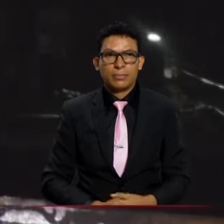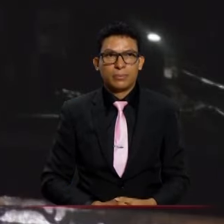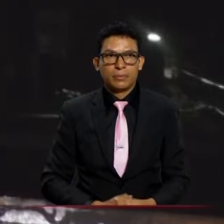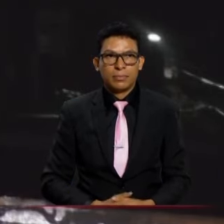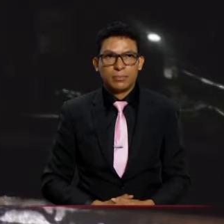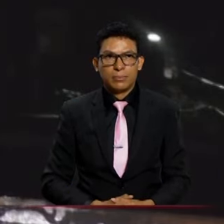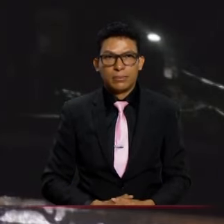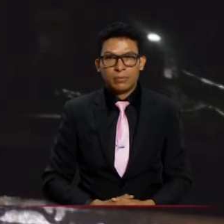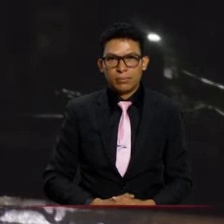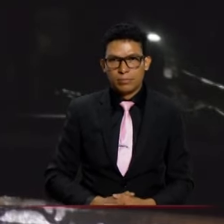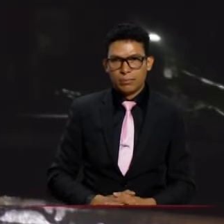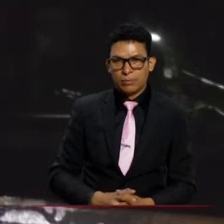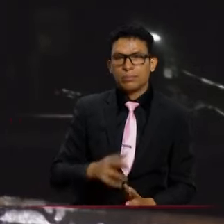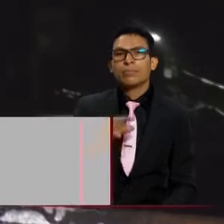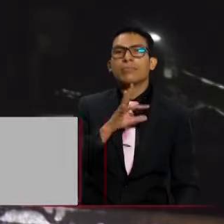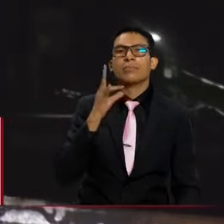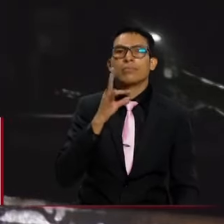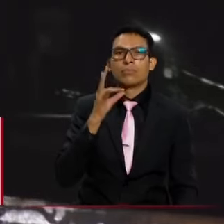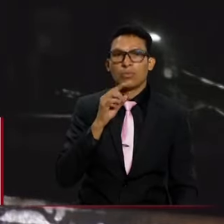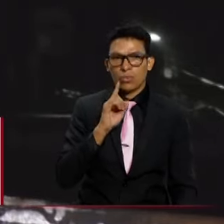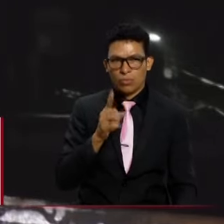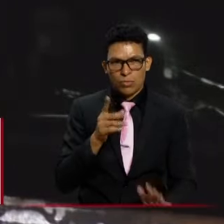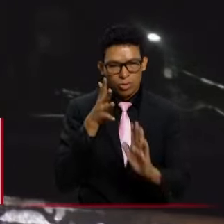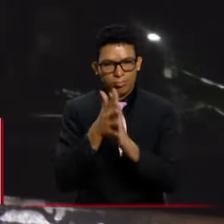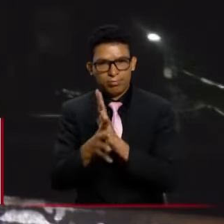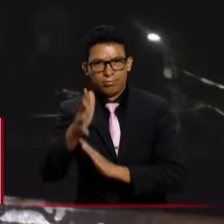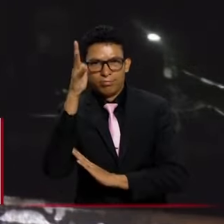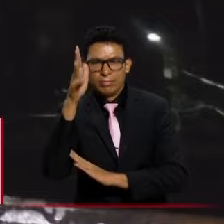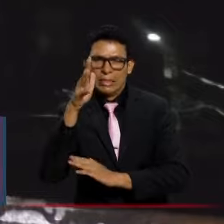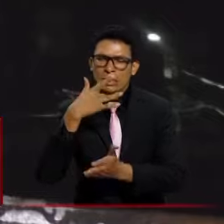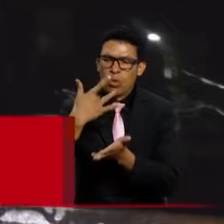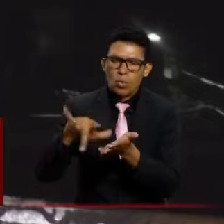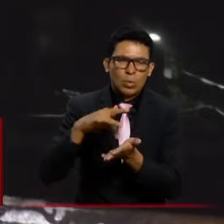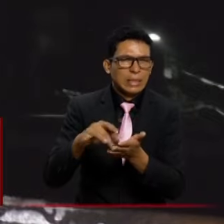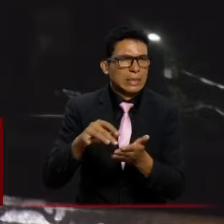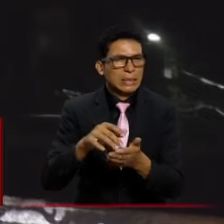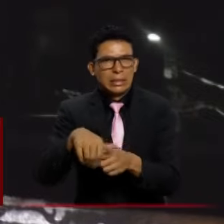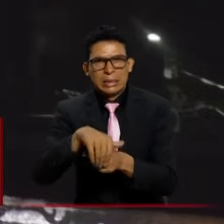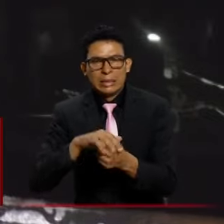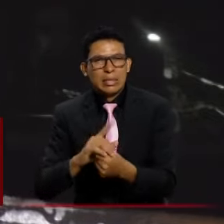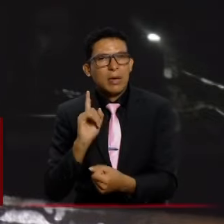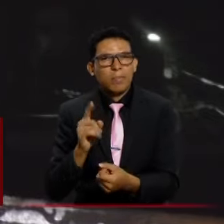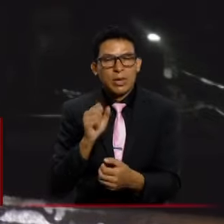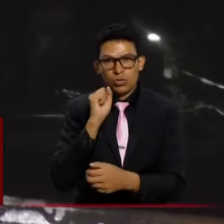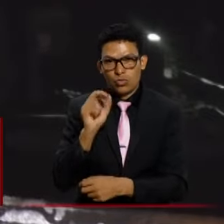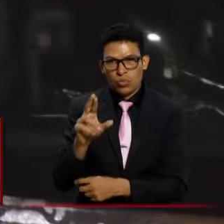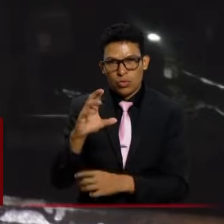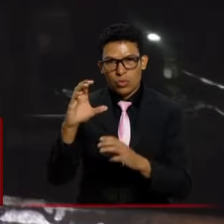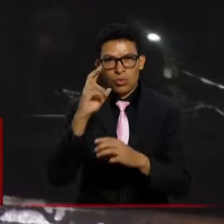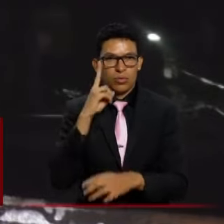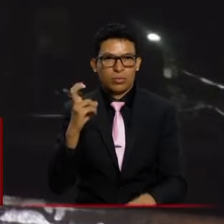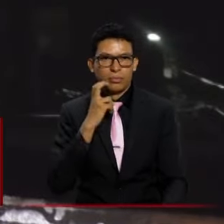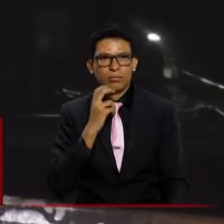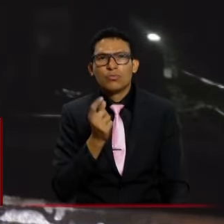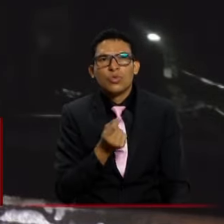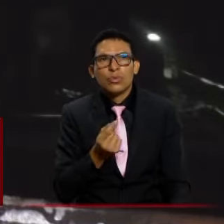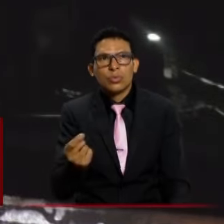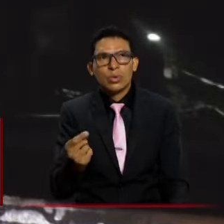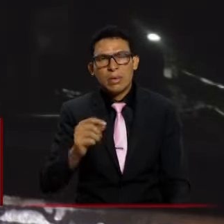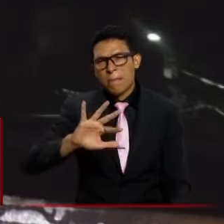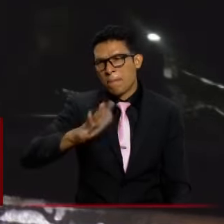El obispo de la diócesis de Ismina, Tadó, en nombre de la iglesia, alertó sobre la crítica situación que se viene viviendo en el sur del departamento del Chocó, en cerca de